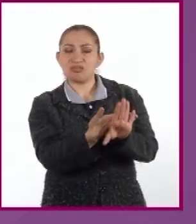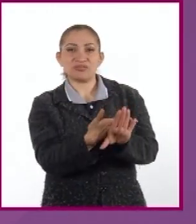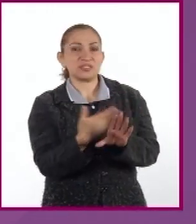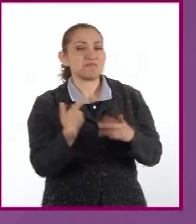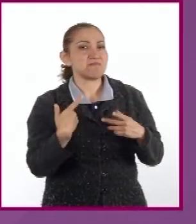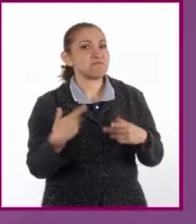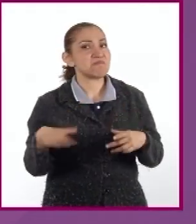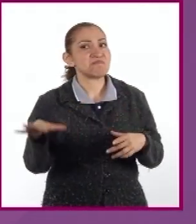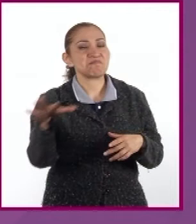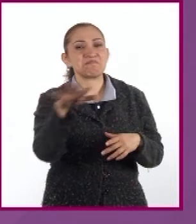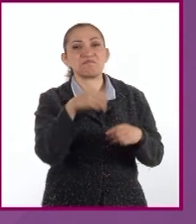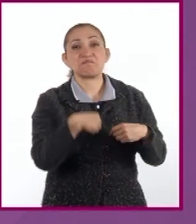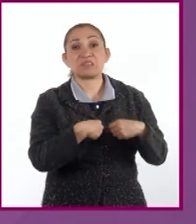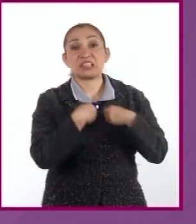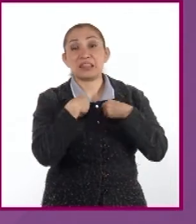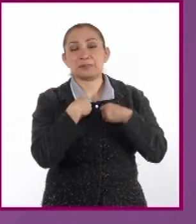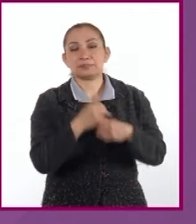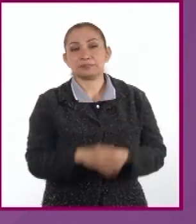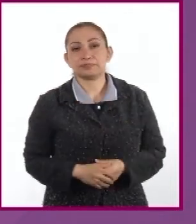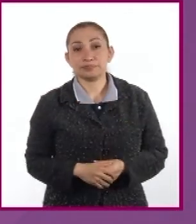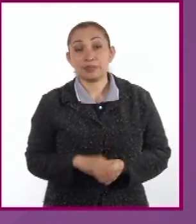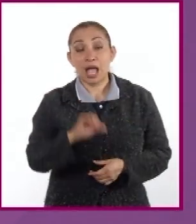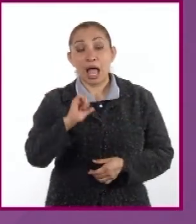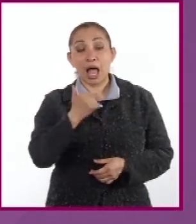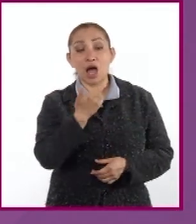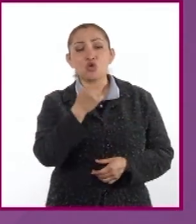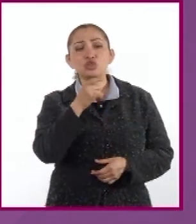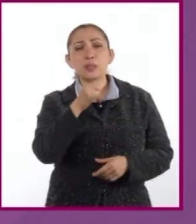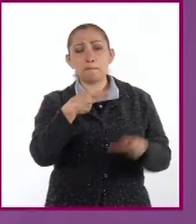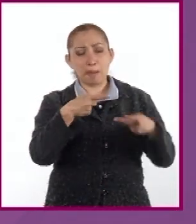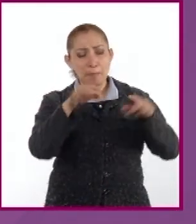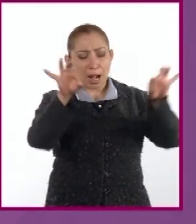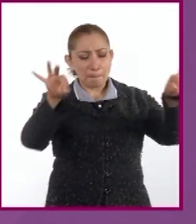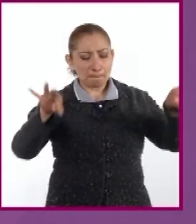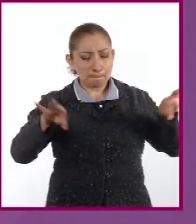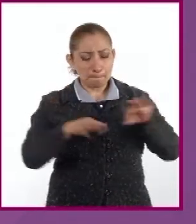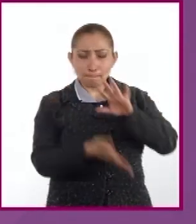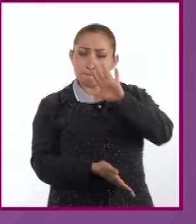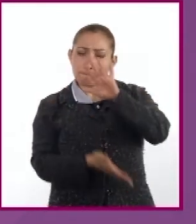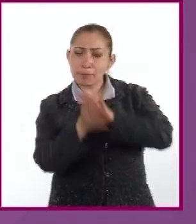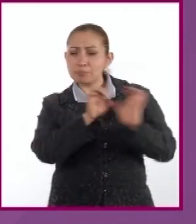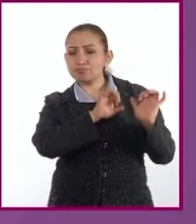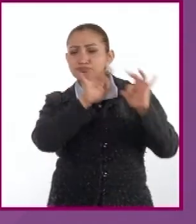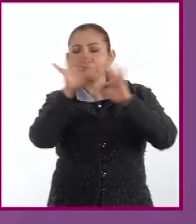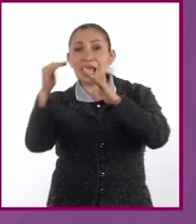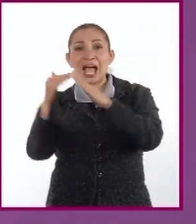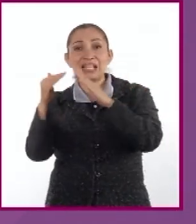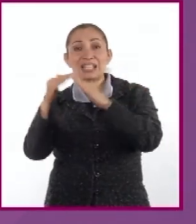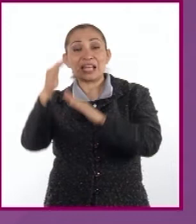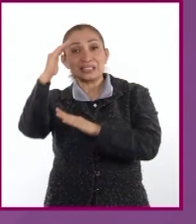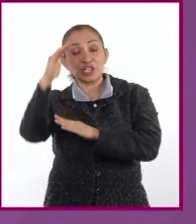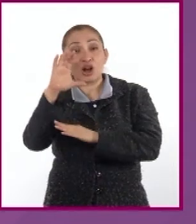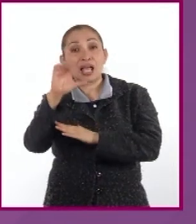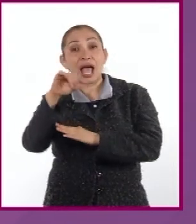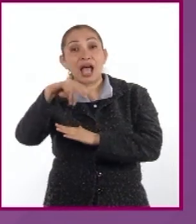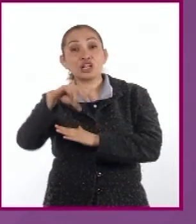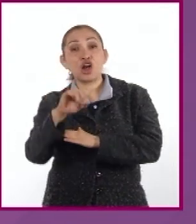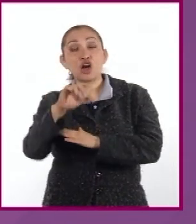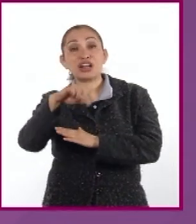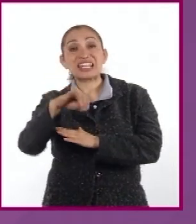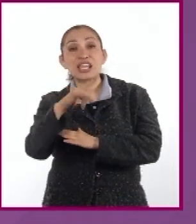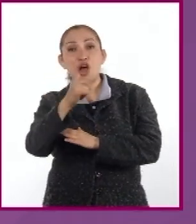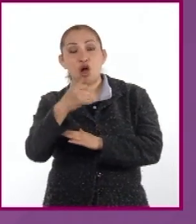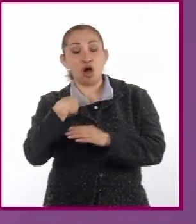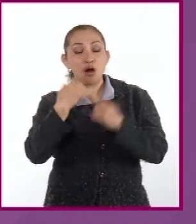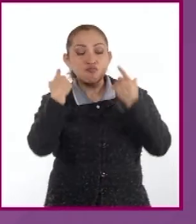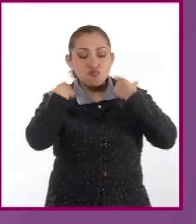destino. Don Agustín preparaba su maleta para asistir a la tertulia en la casa del señor canónigo. Tomó su misal